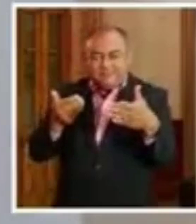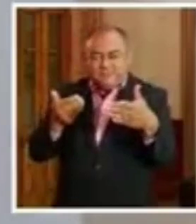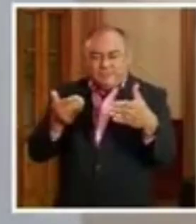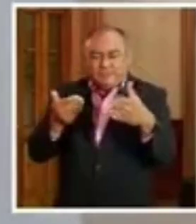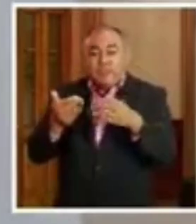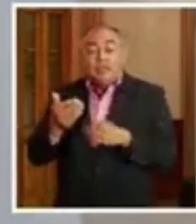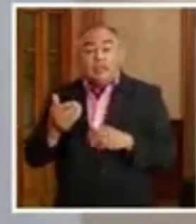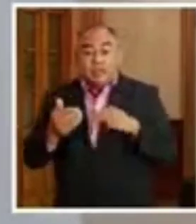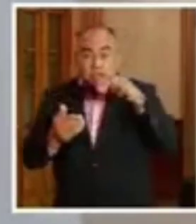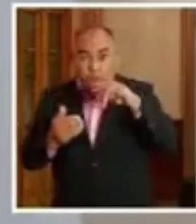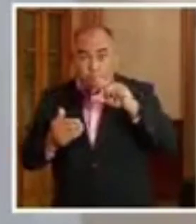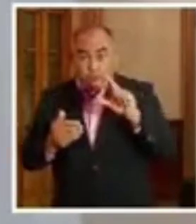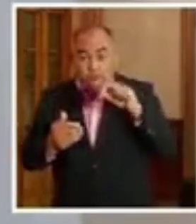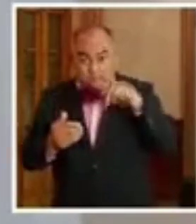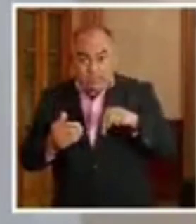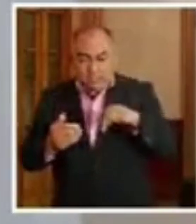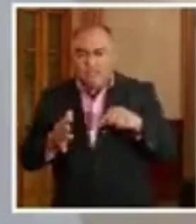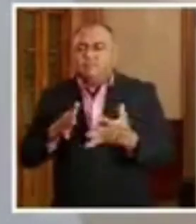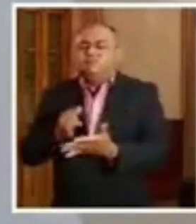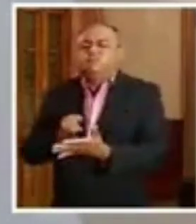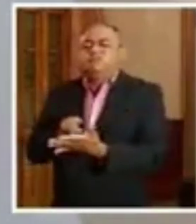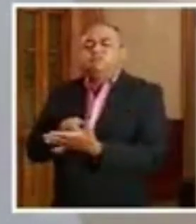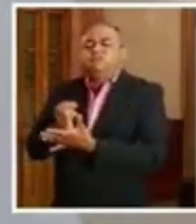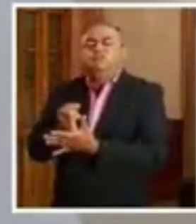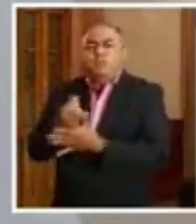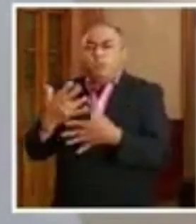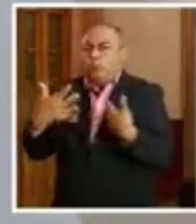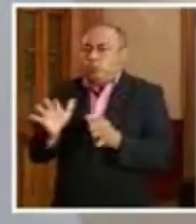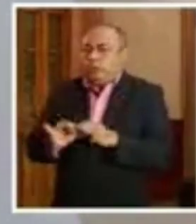Nuevo León tomó una decisión muy importante,